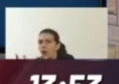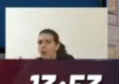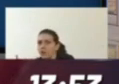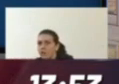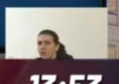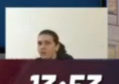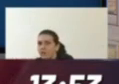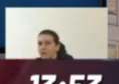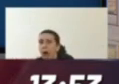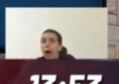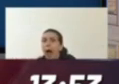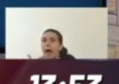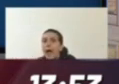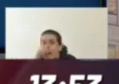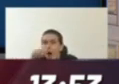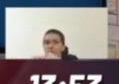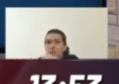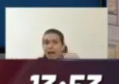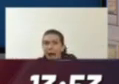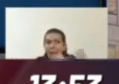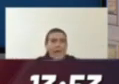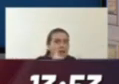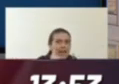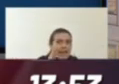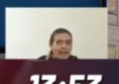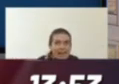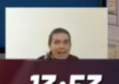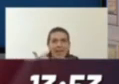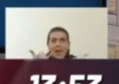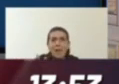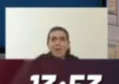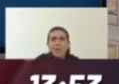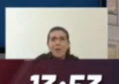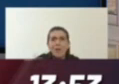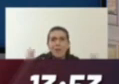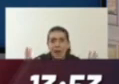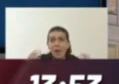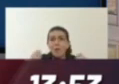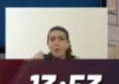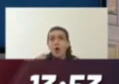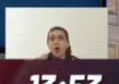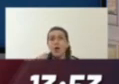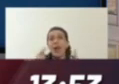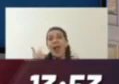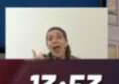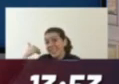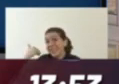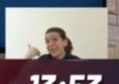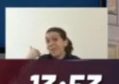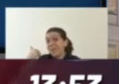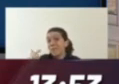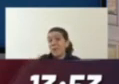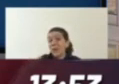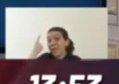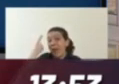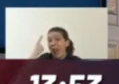respondiendo. Y el sistema de salud está respondiendo por dos motivos. Por el tiempo de cuarentena inicial que hicimos y